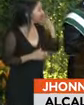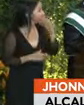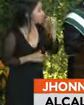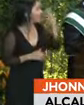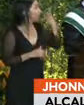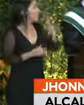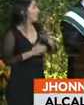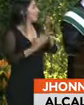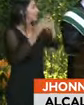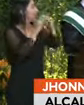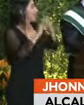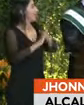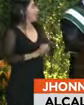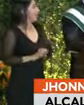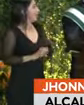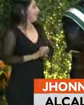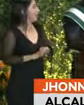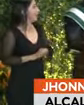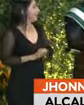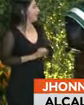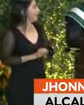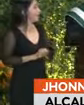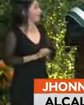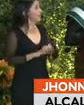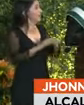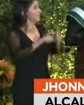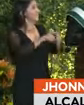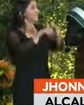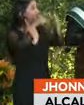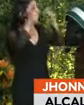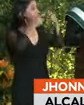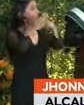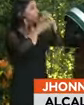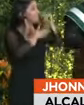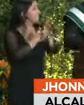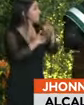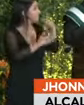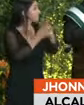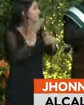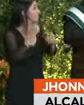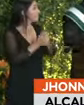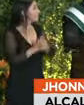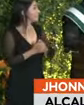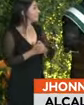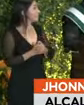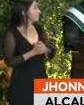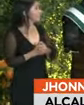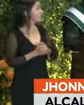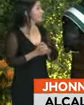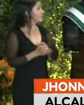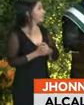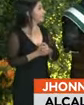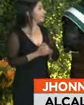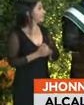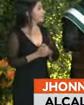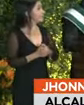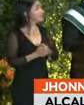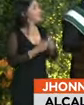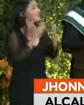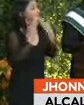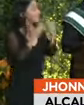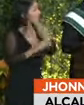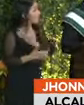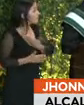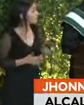embellecerla nuestra ciudad. Por eso, estos grandes proyectos van acompañados en esta gestión que viene. Y